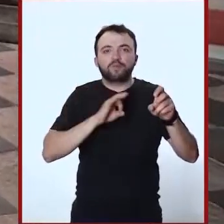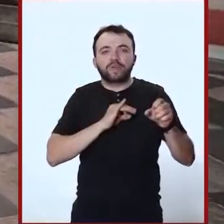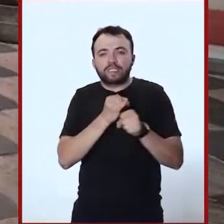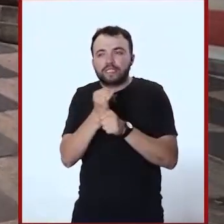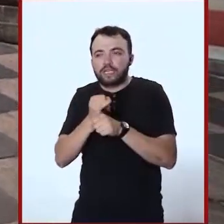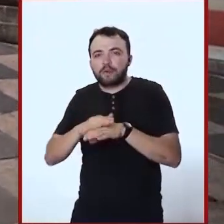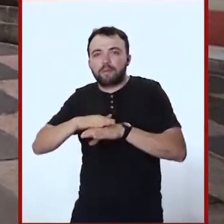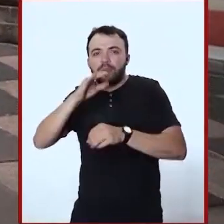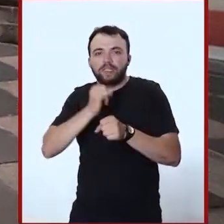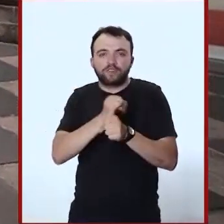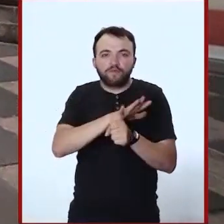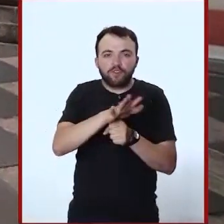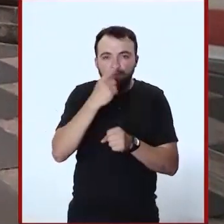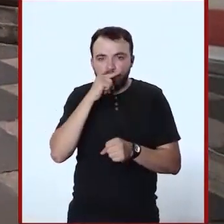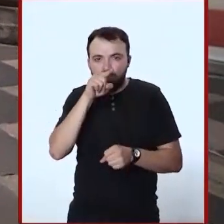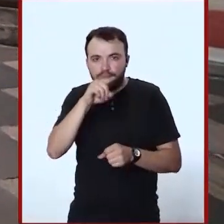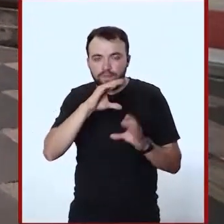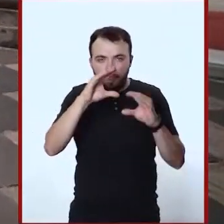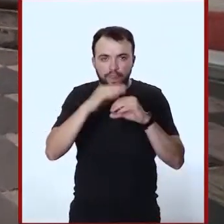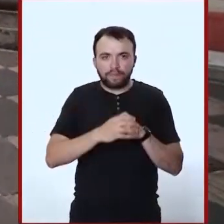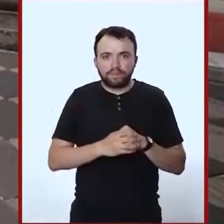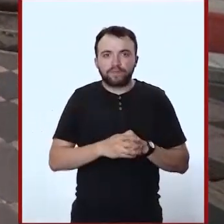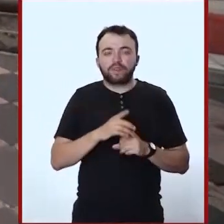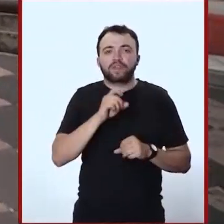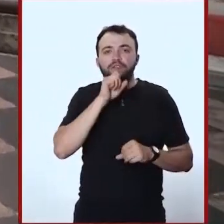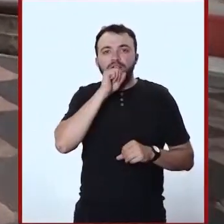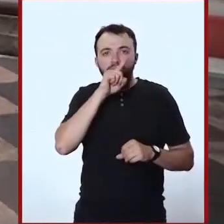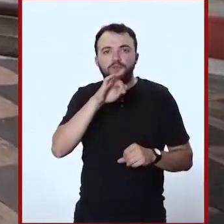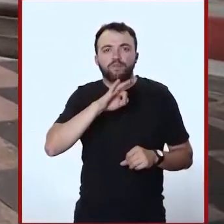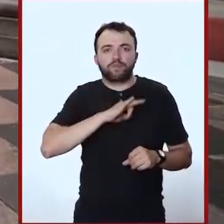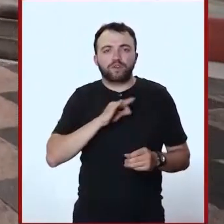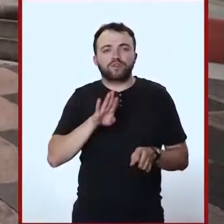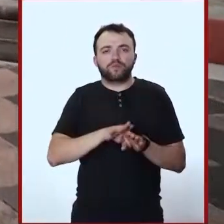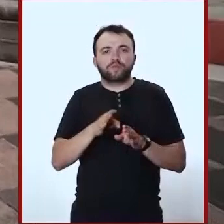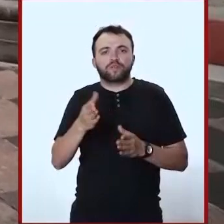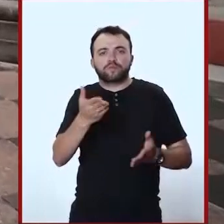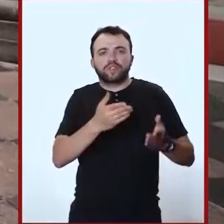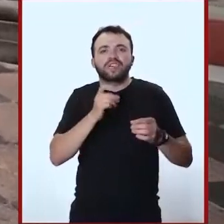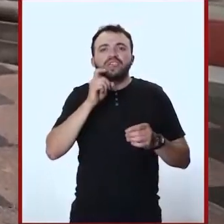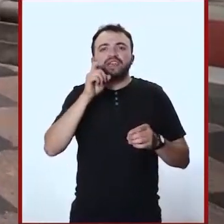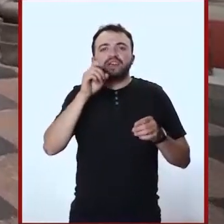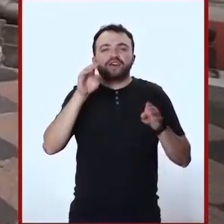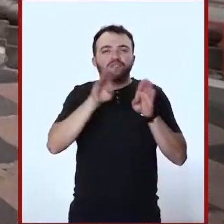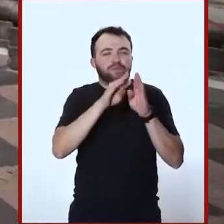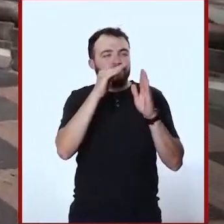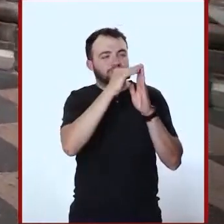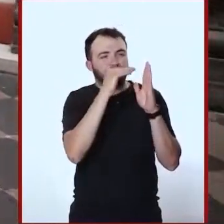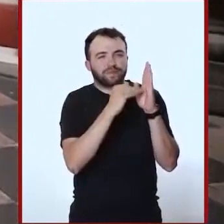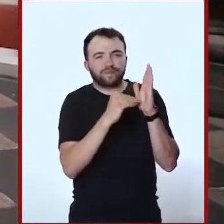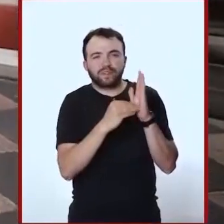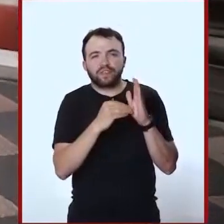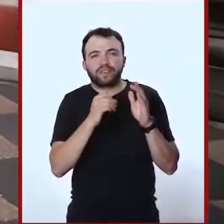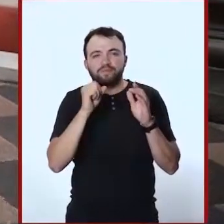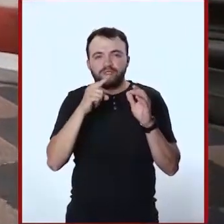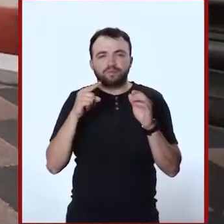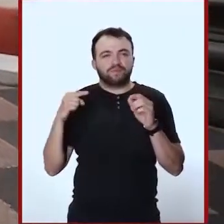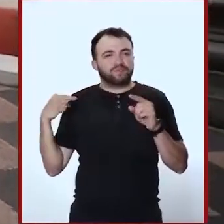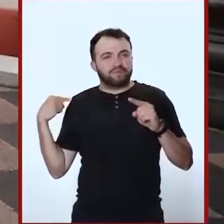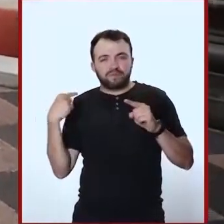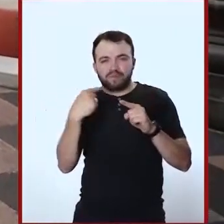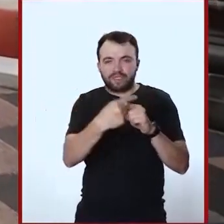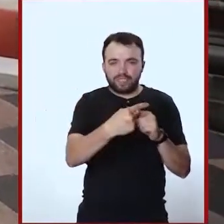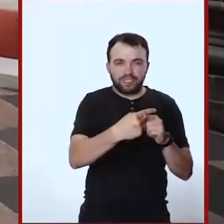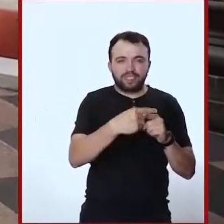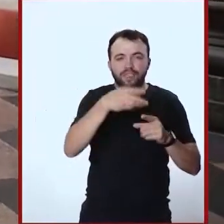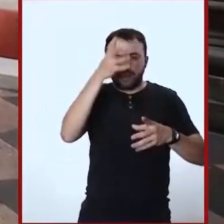investigación. También nos pueden platicar qué les parecieron las estadísticas que estuvimos mostrando a lo largo del programa. Sí, pero